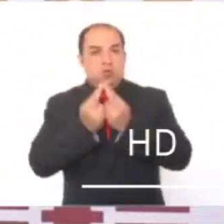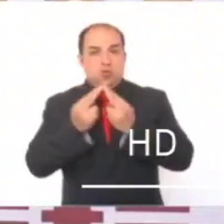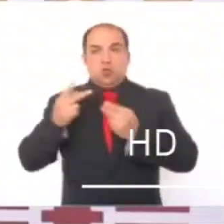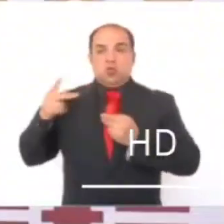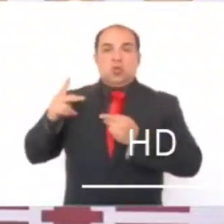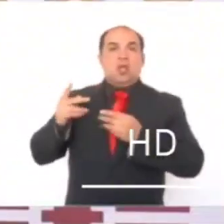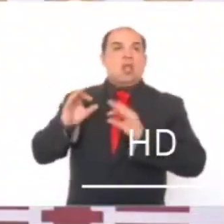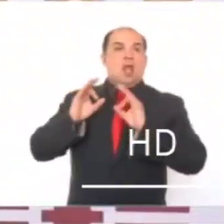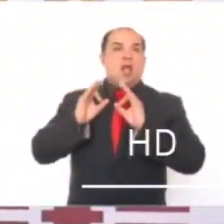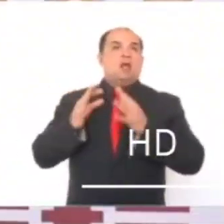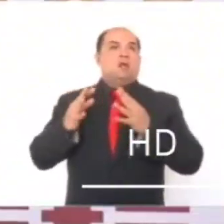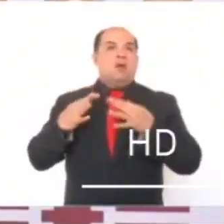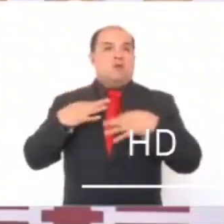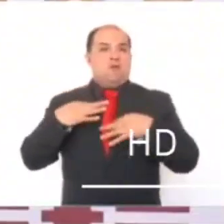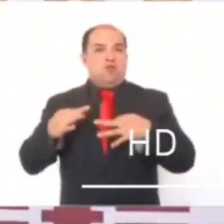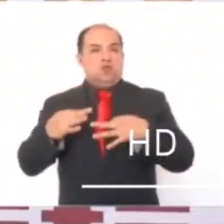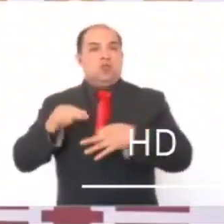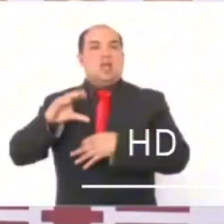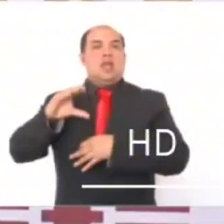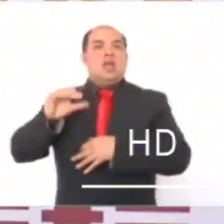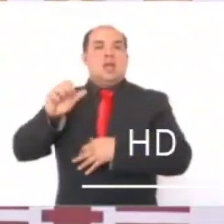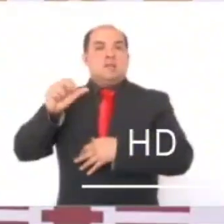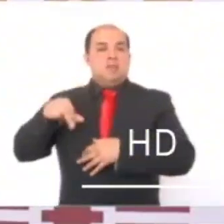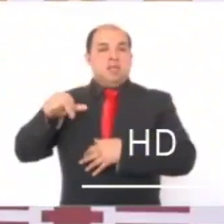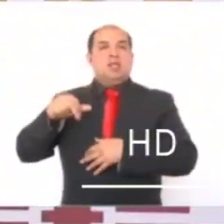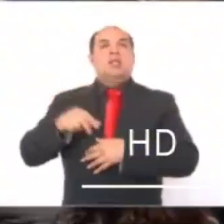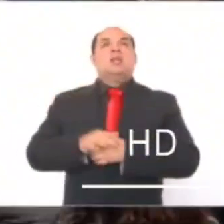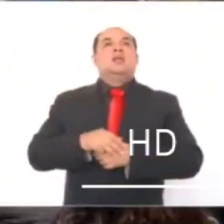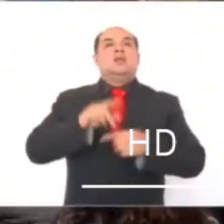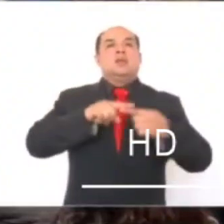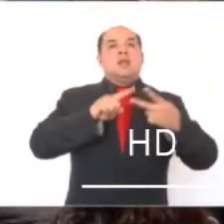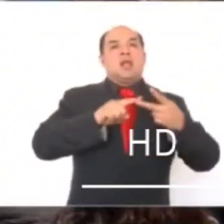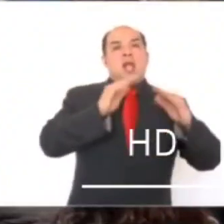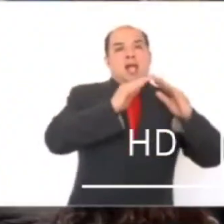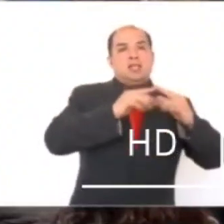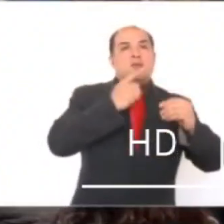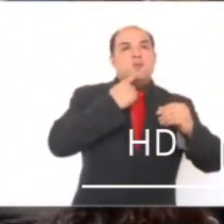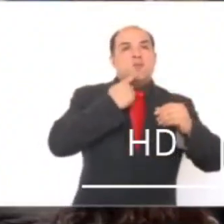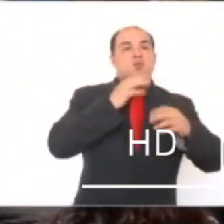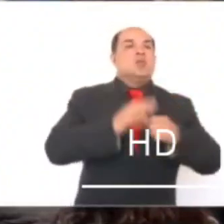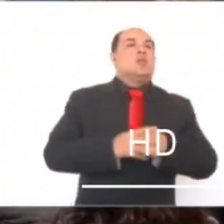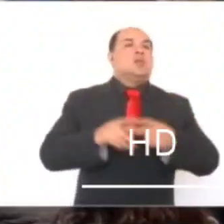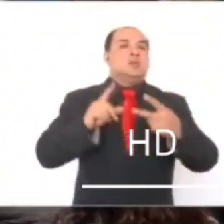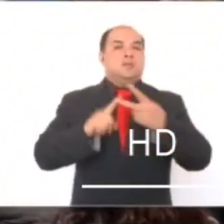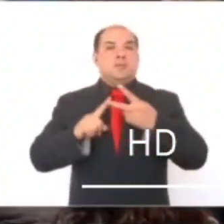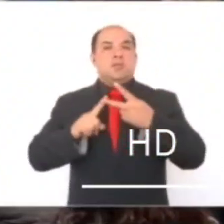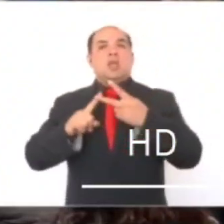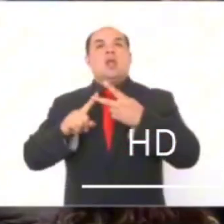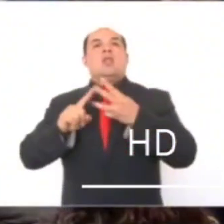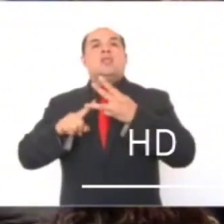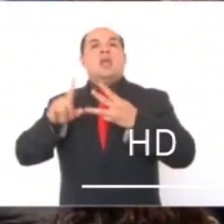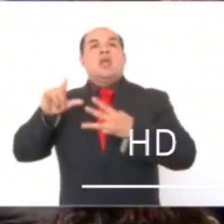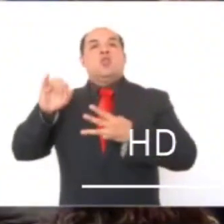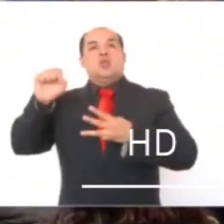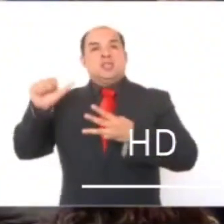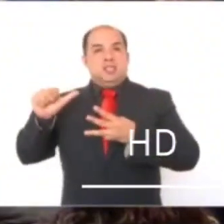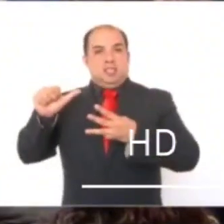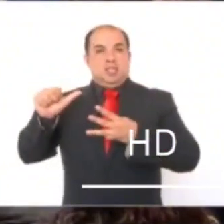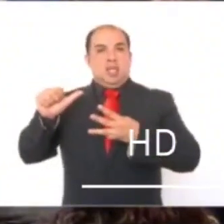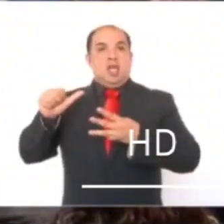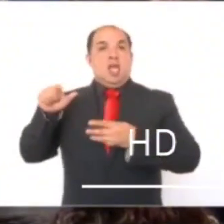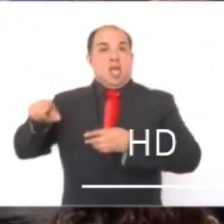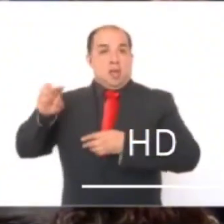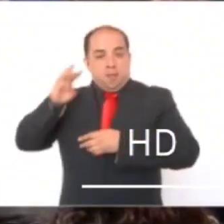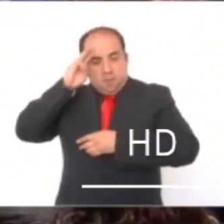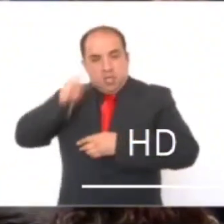Fundación Carmen Sánchez, Casa de Muñecas Tiresias, Luisa Castro, la maestra, quien